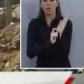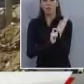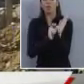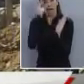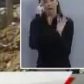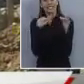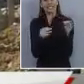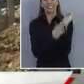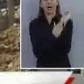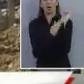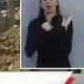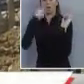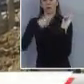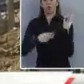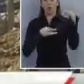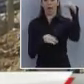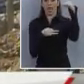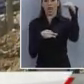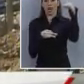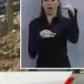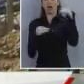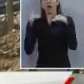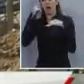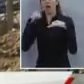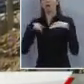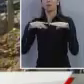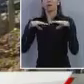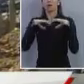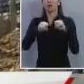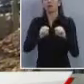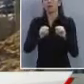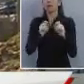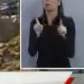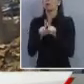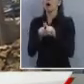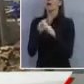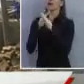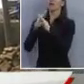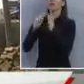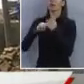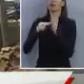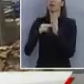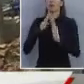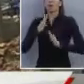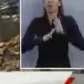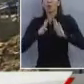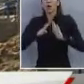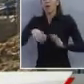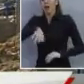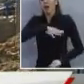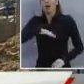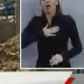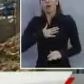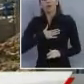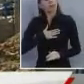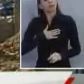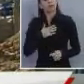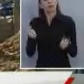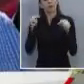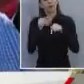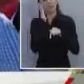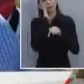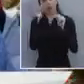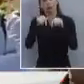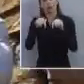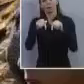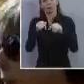uno asegura que el terreno es de uno. Uno sí las toma, pero para evitar problemas o para cuidarse un poco en sí, uno tiene que venirse a quedar a los